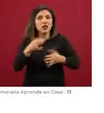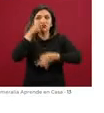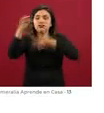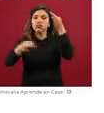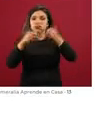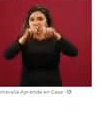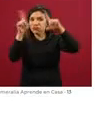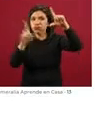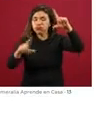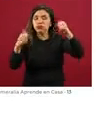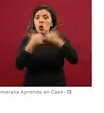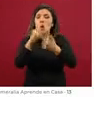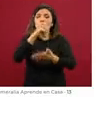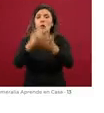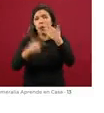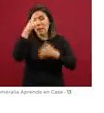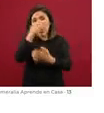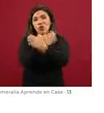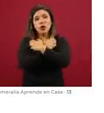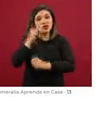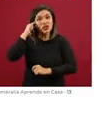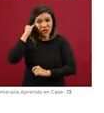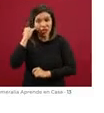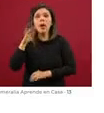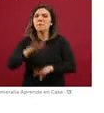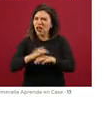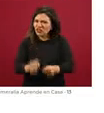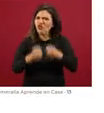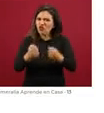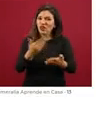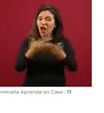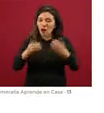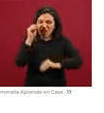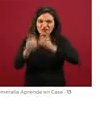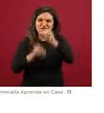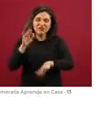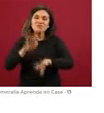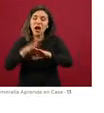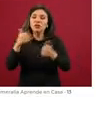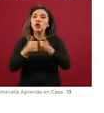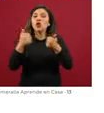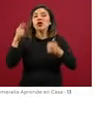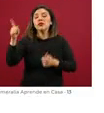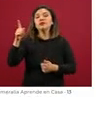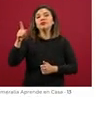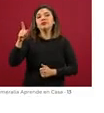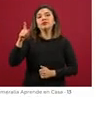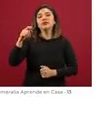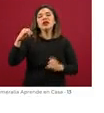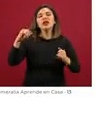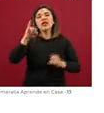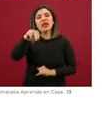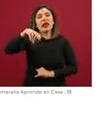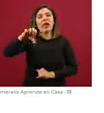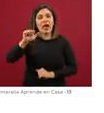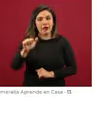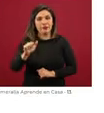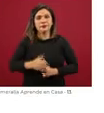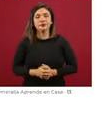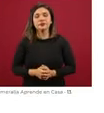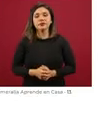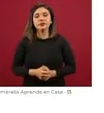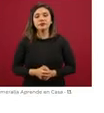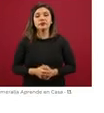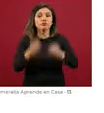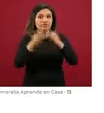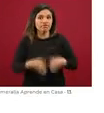República programas de educación indígena, y lo vamos a fortalecer todavía más con el Instituto Nacional de Educación para Adultos.